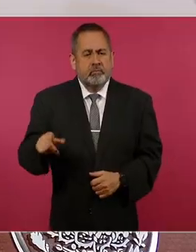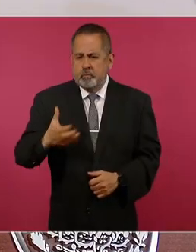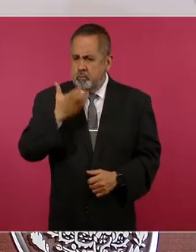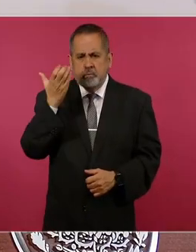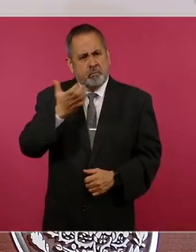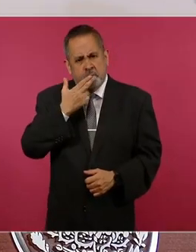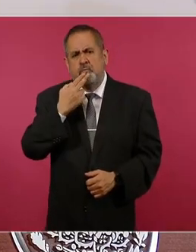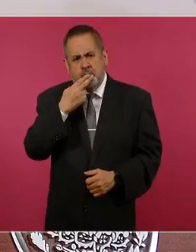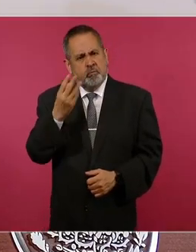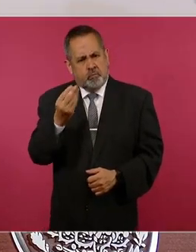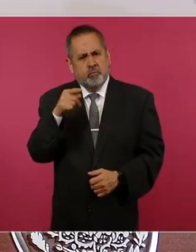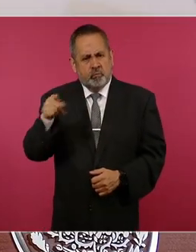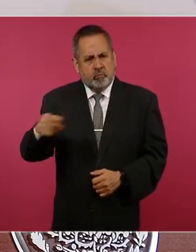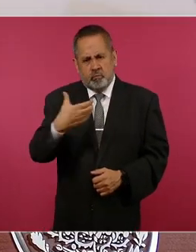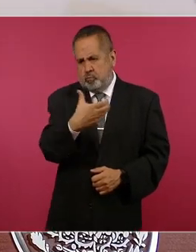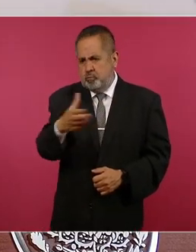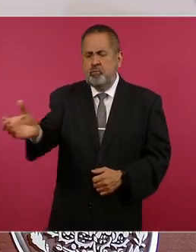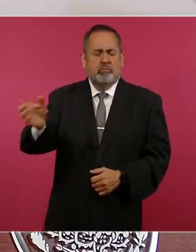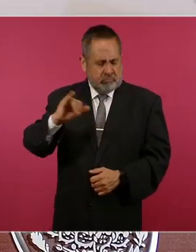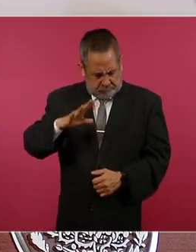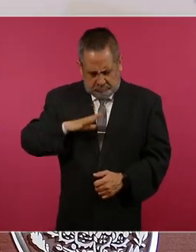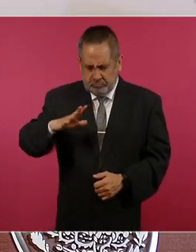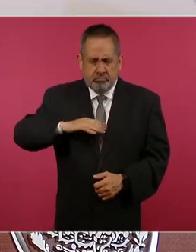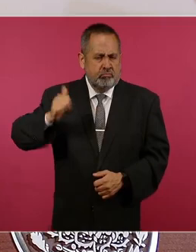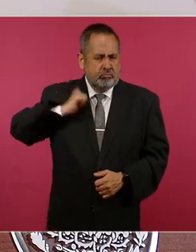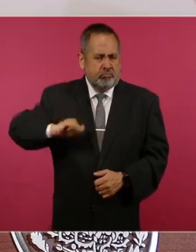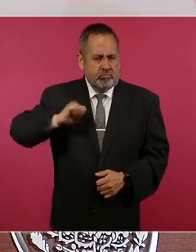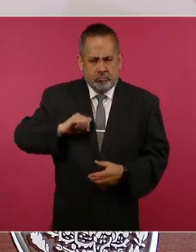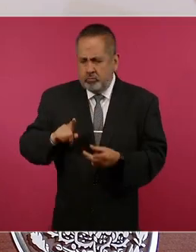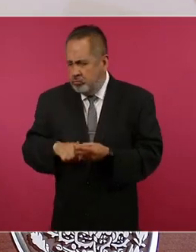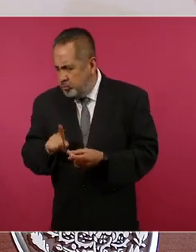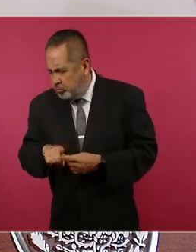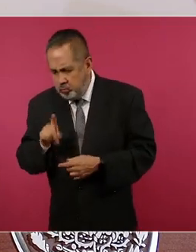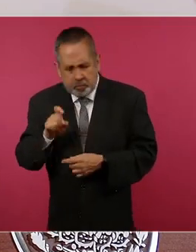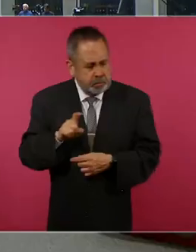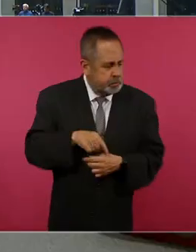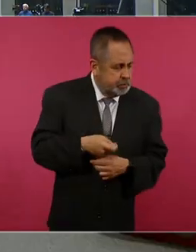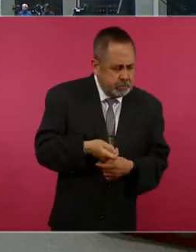mucho en el campo para saber dónde hay agua.